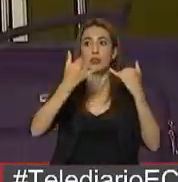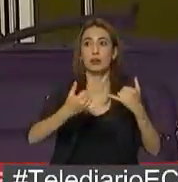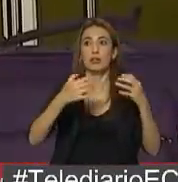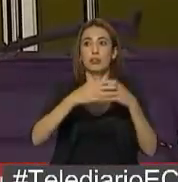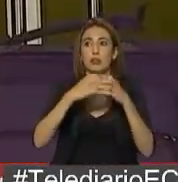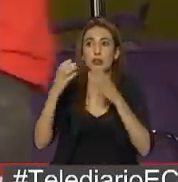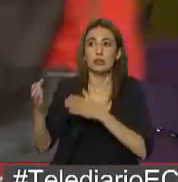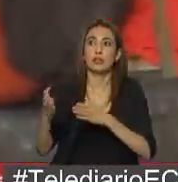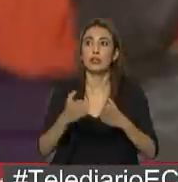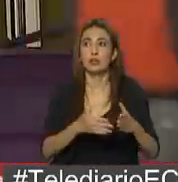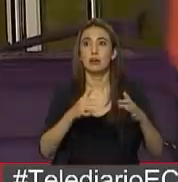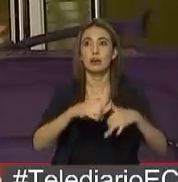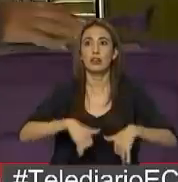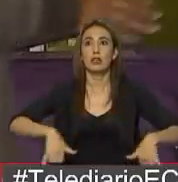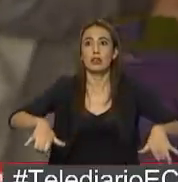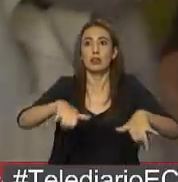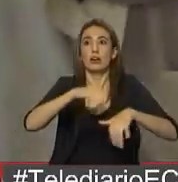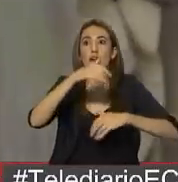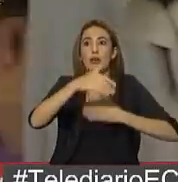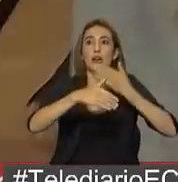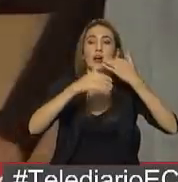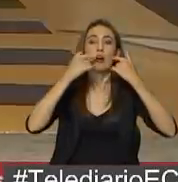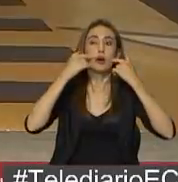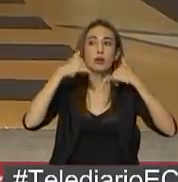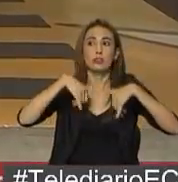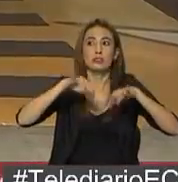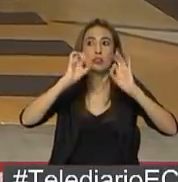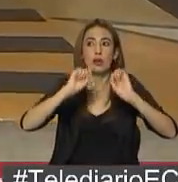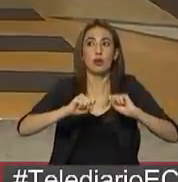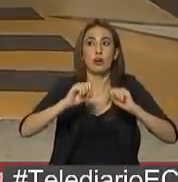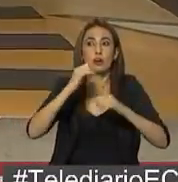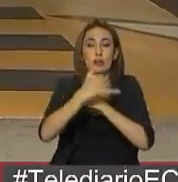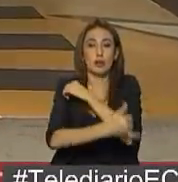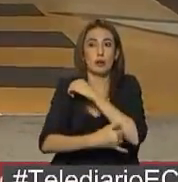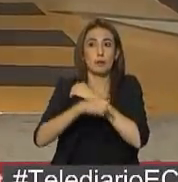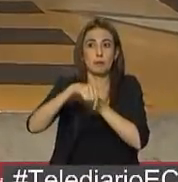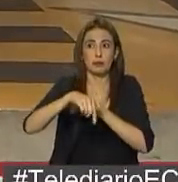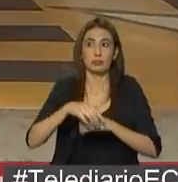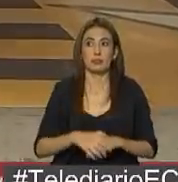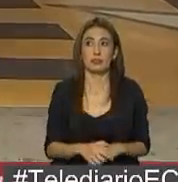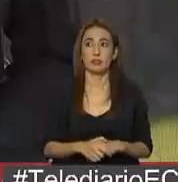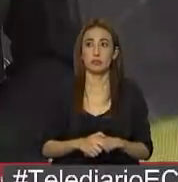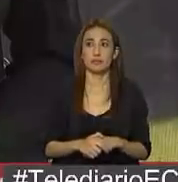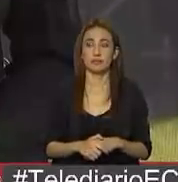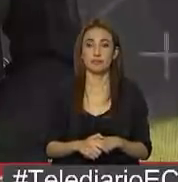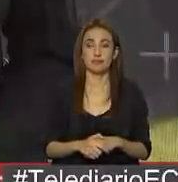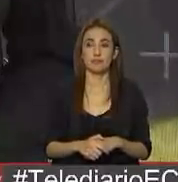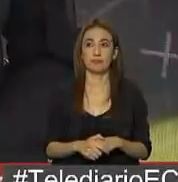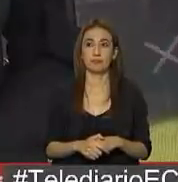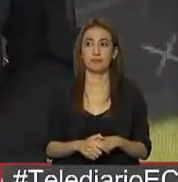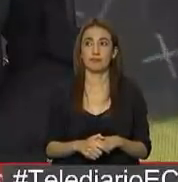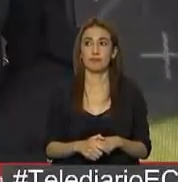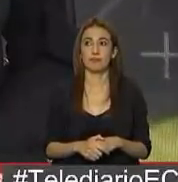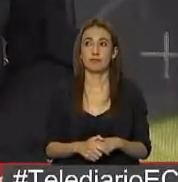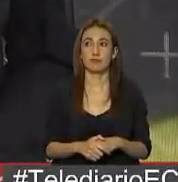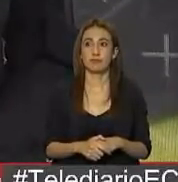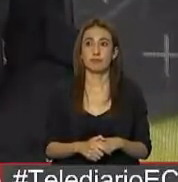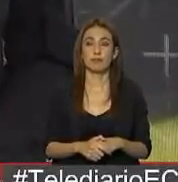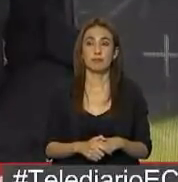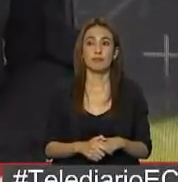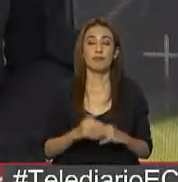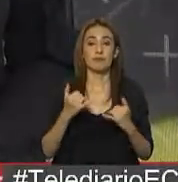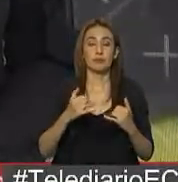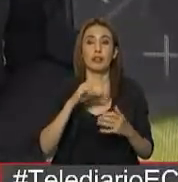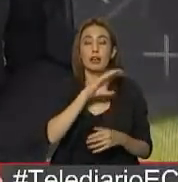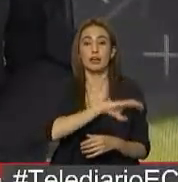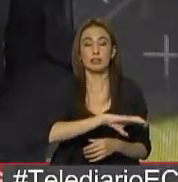incorporan las 13 operadoras acreditadas en nuestro país. María Elena Vaca, Ecuador TV. Y desde este martes, la Agencia